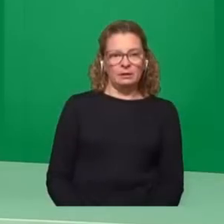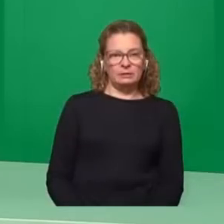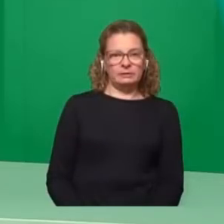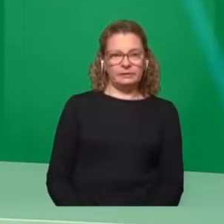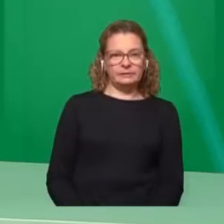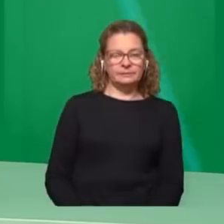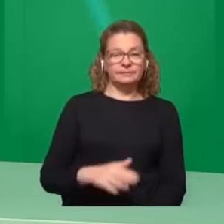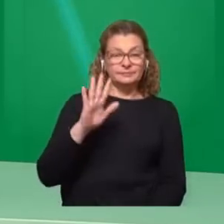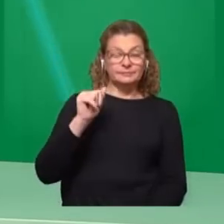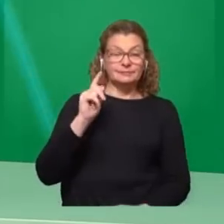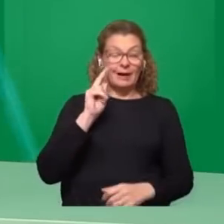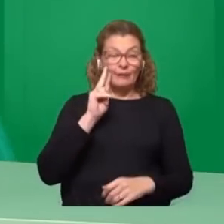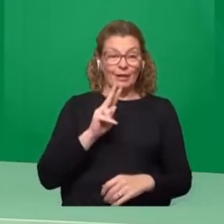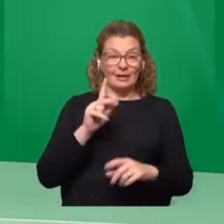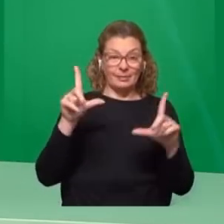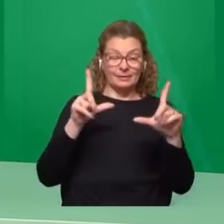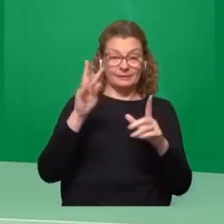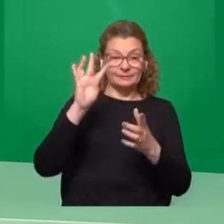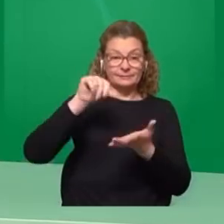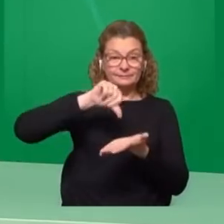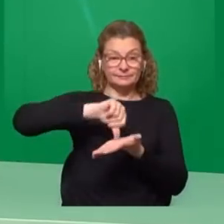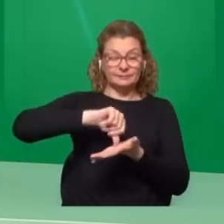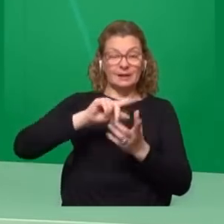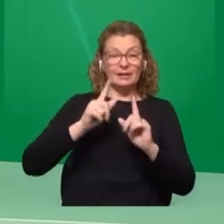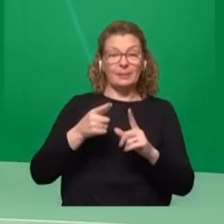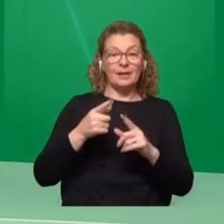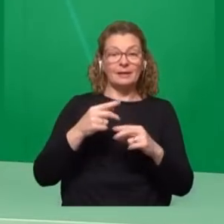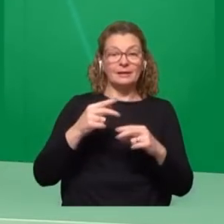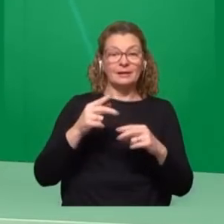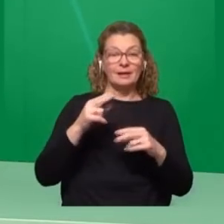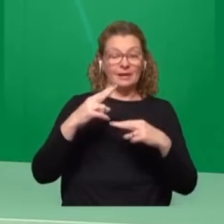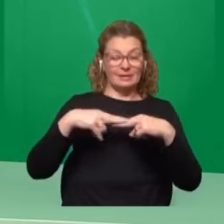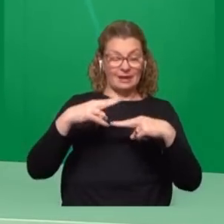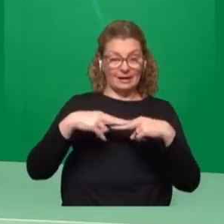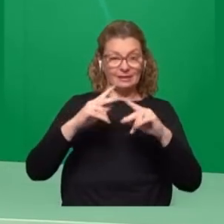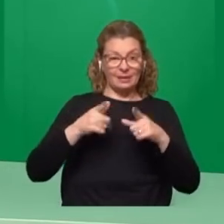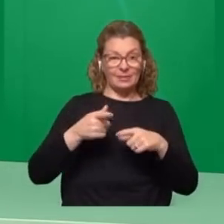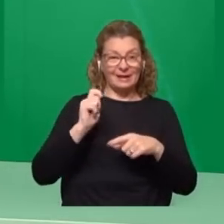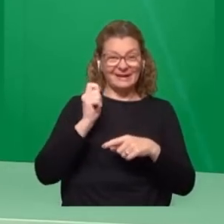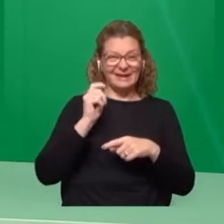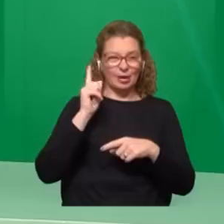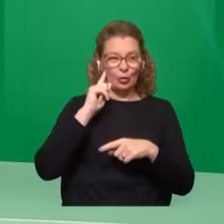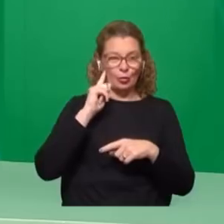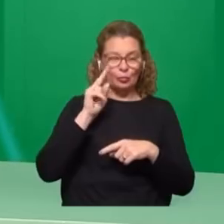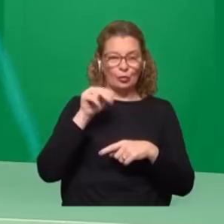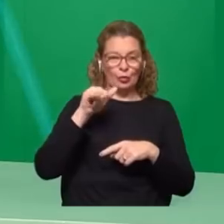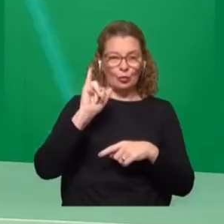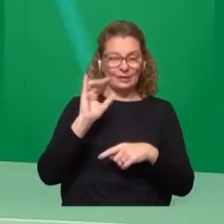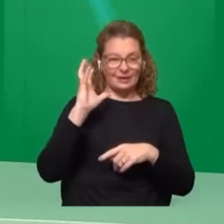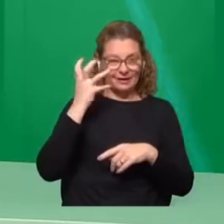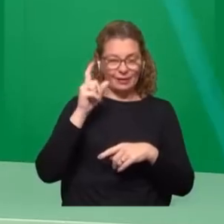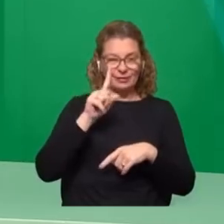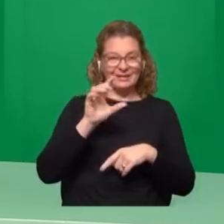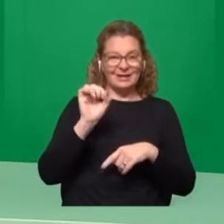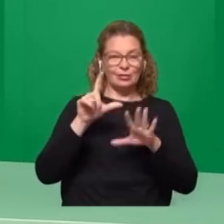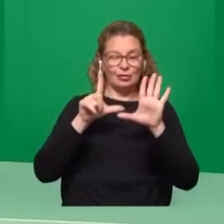Te saluda a quienes nos están viendo a través de la pantalla de TV ciudad y a través de TV ciudad punto u y a quienes no se escuchan a través de uniradio